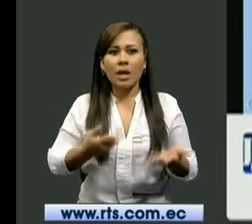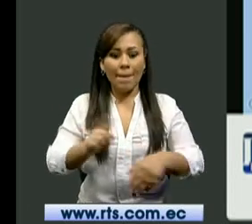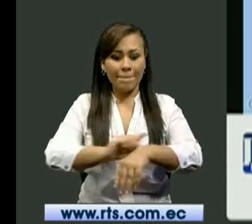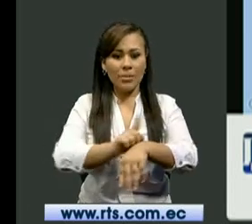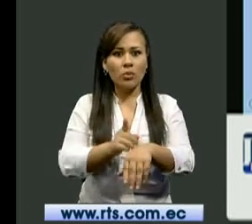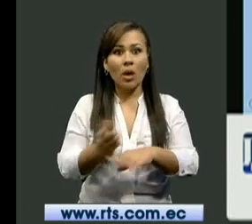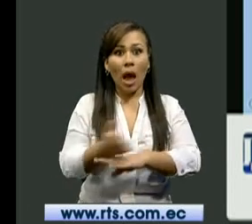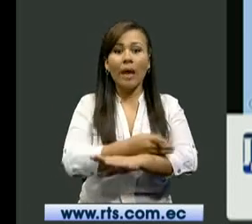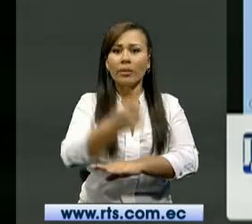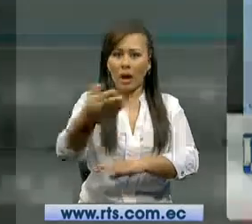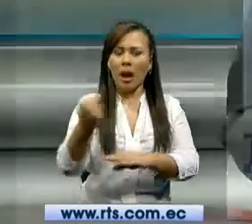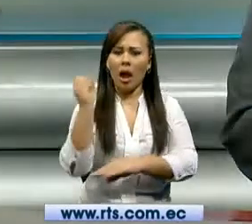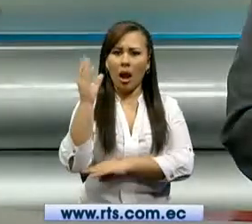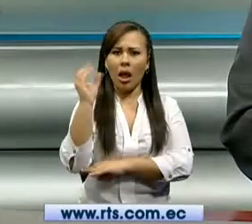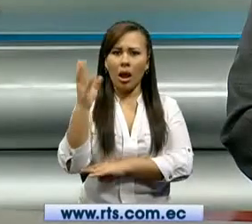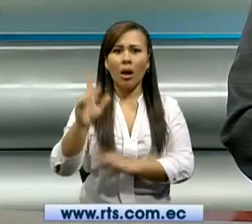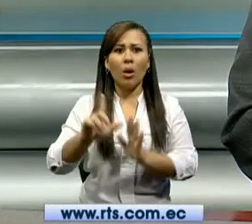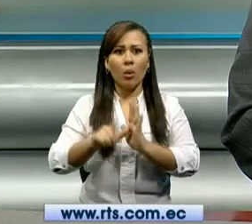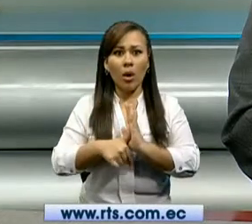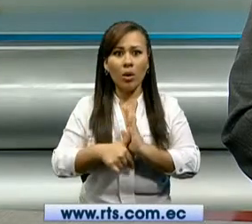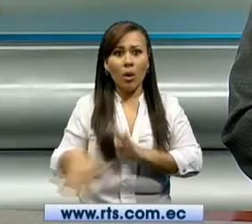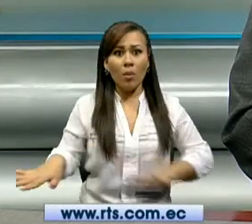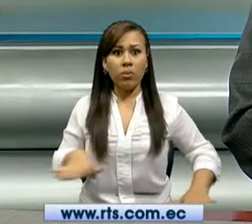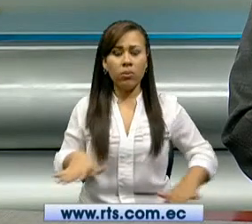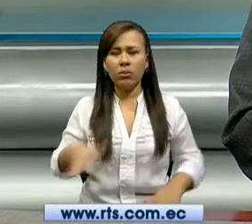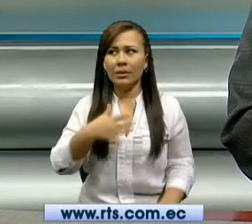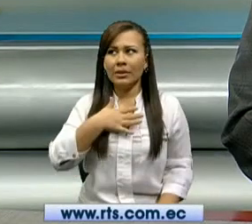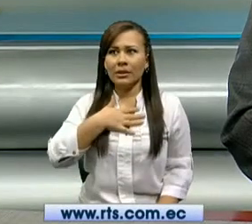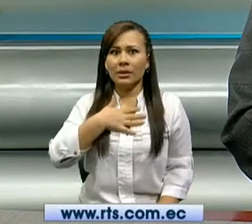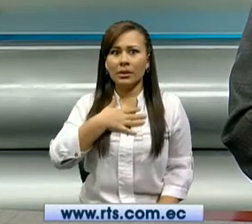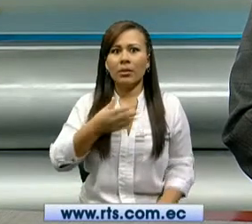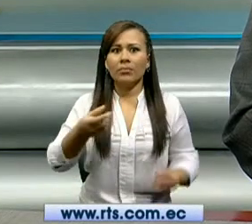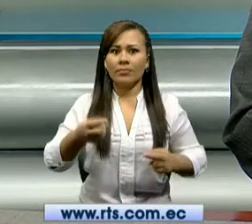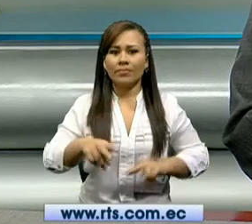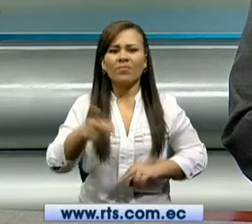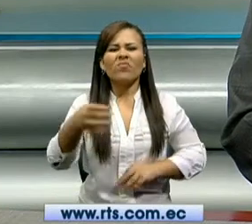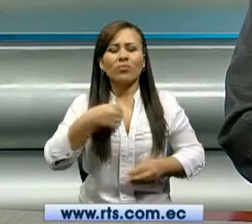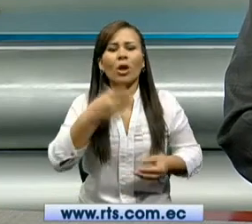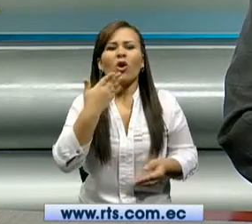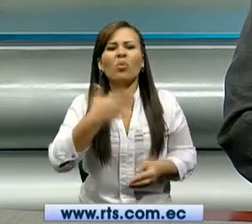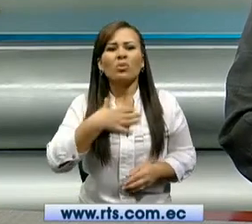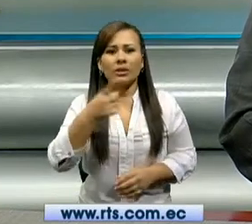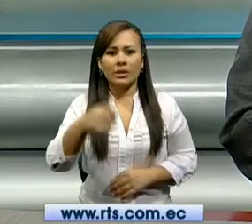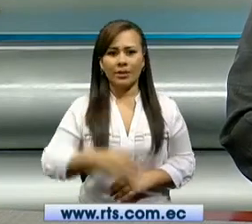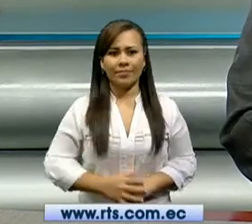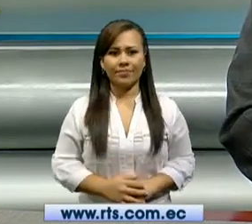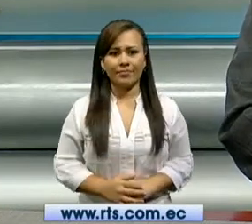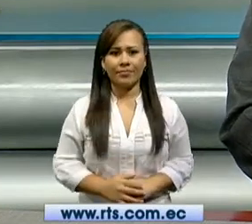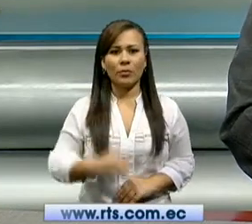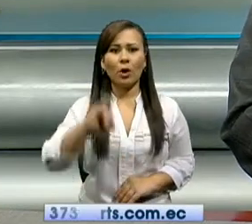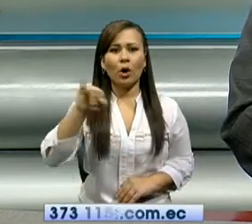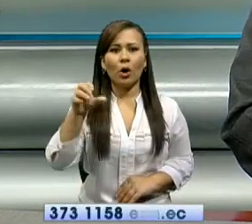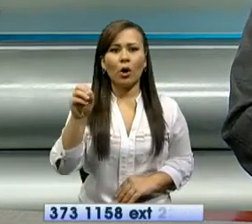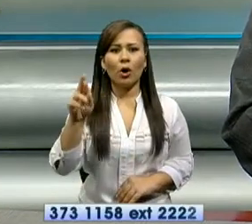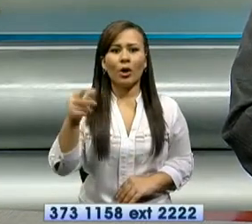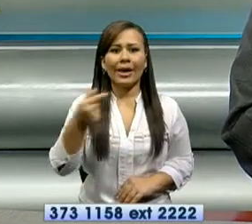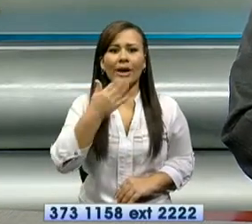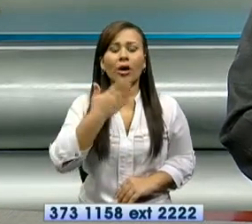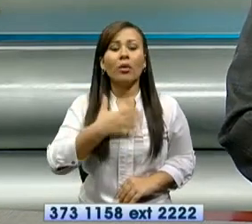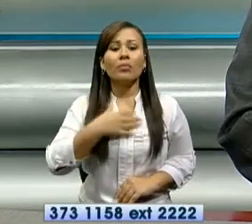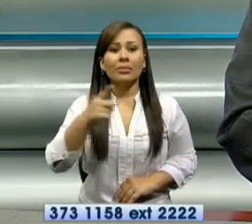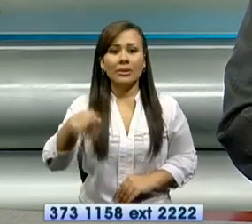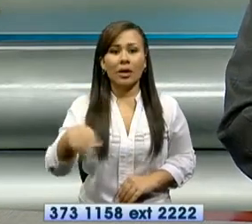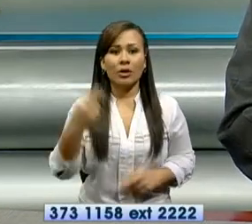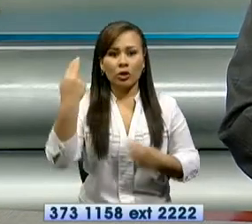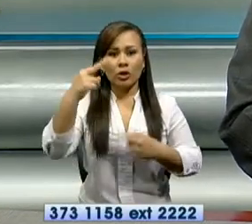antes de él transmitir su informe anterior, se presentó una de las réplicas más fuertes. Jorge, te escuchamos. ¿Cuáles son las novedades que se han